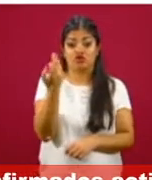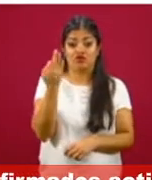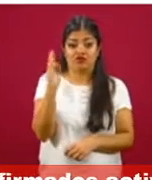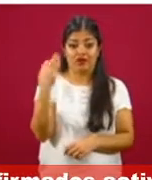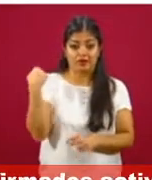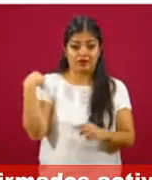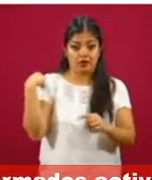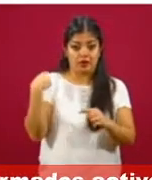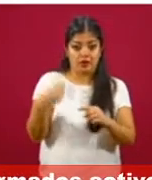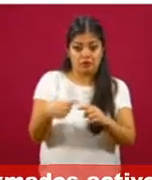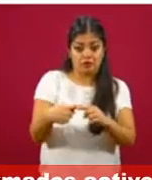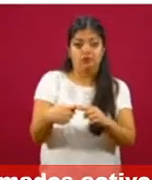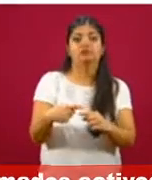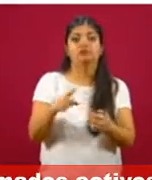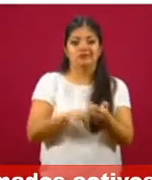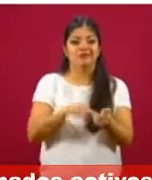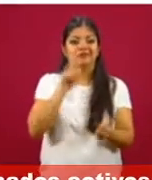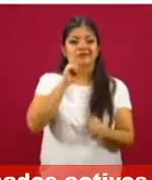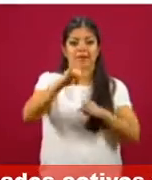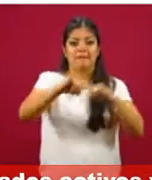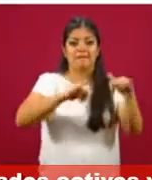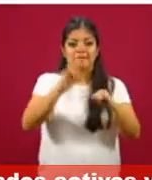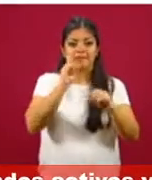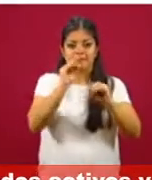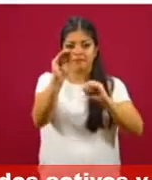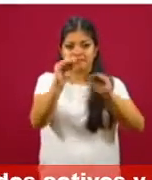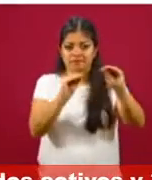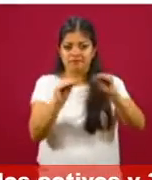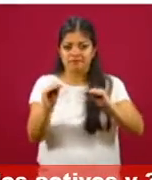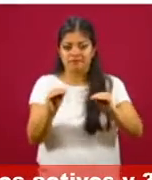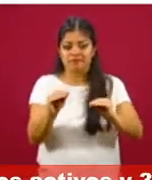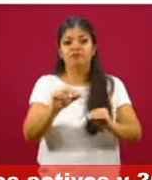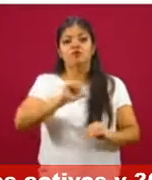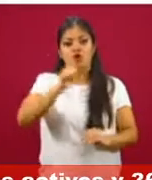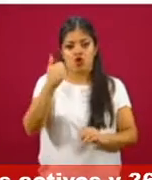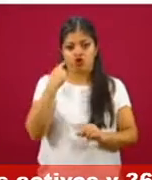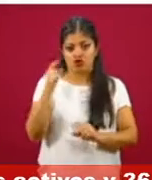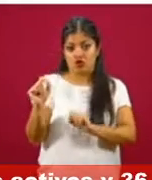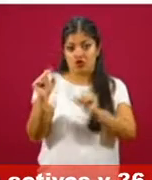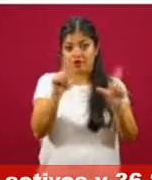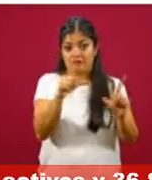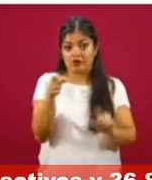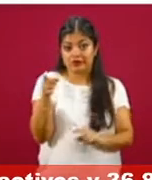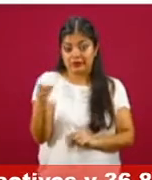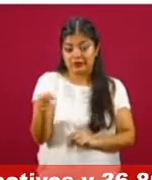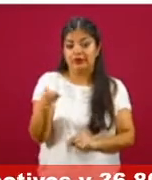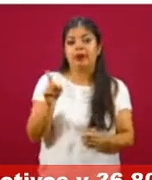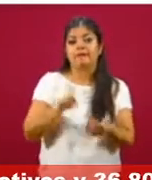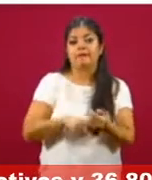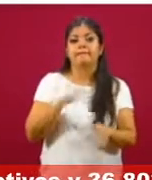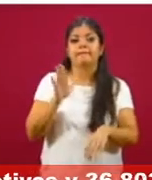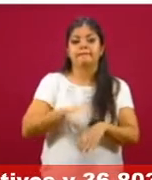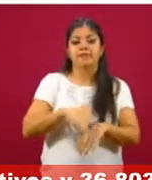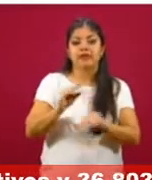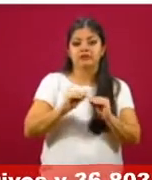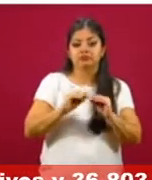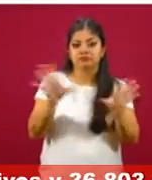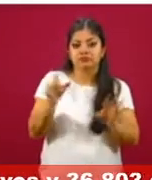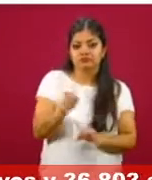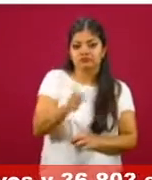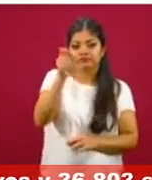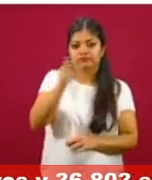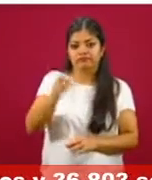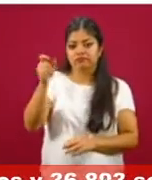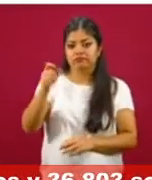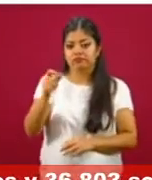febrero. Se distribuyen como se ve en el mapa y se muestra más claramente en la siguiente diapositiva con la gráfica de columnas, donde ha